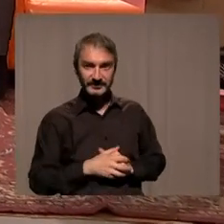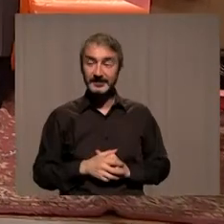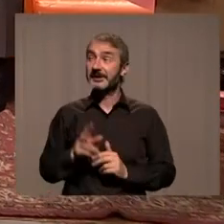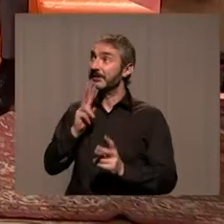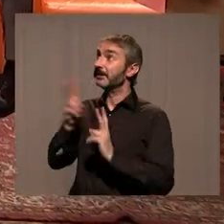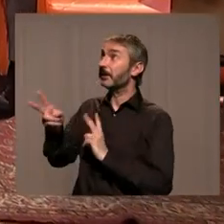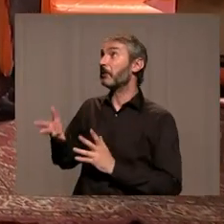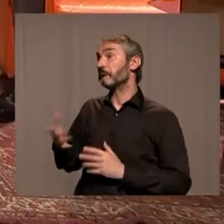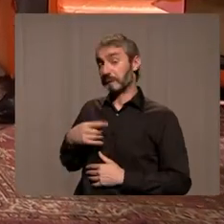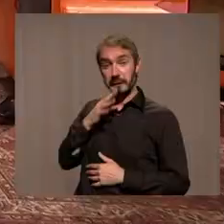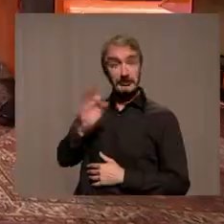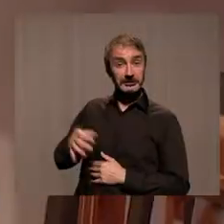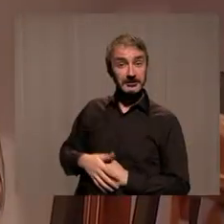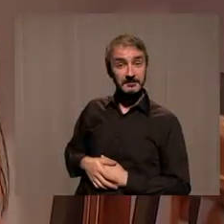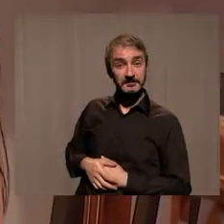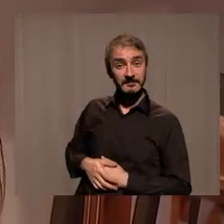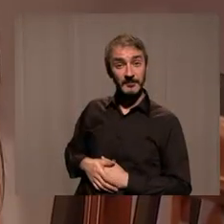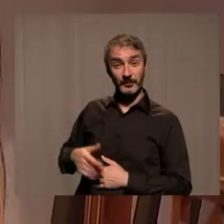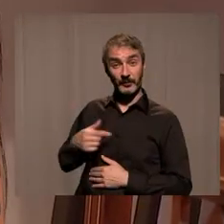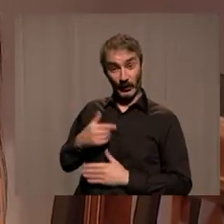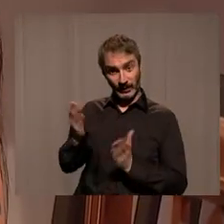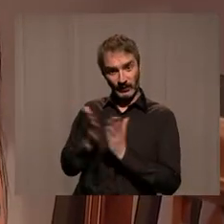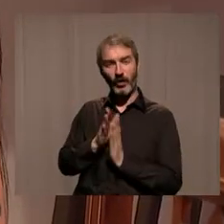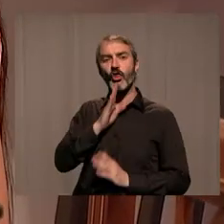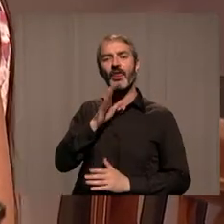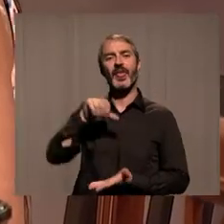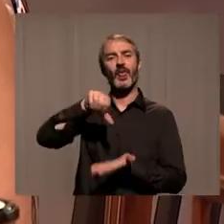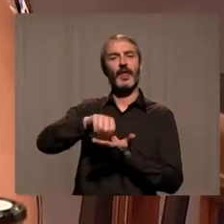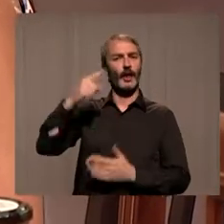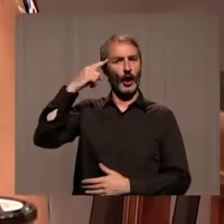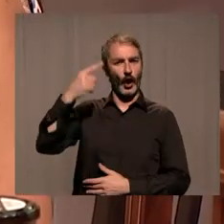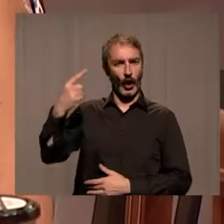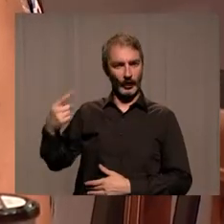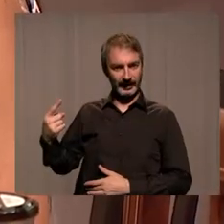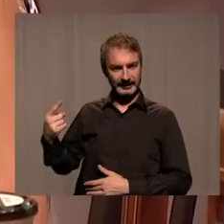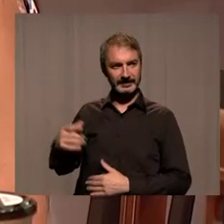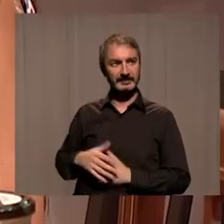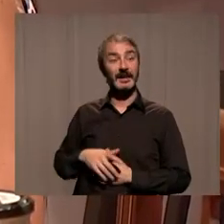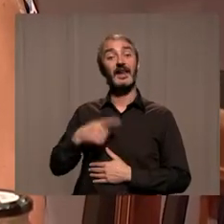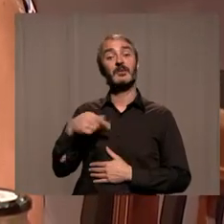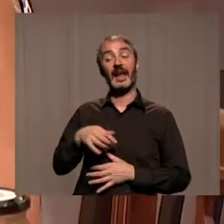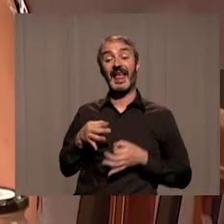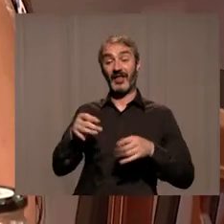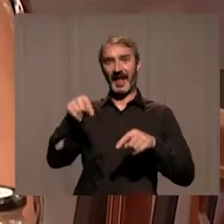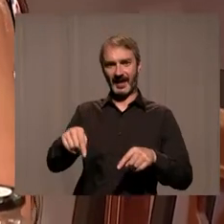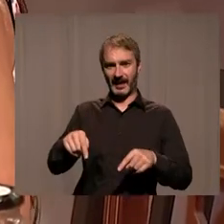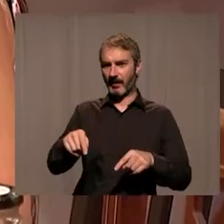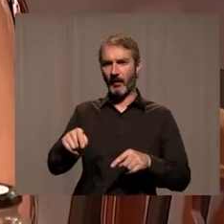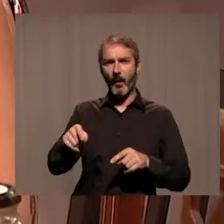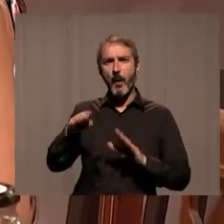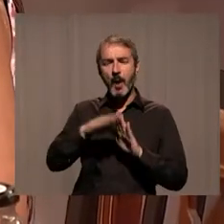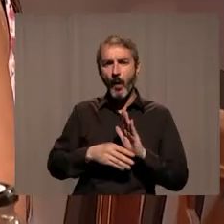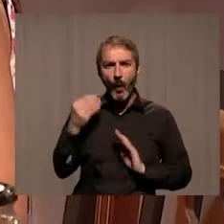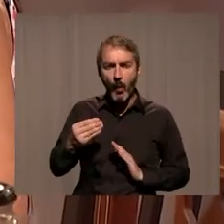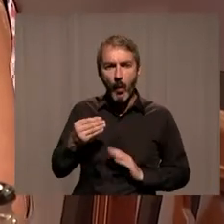Bueno, sí. En realidad yo estudié en Londres y luego ya vi aquí que había un programa muy bueno del doctorado